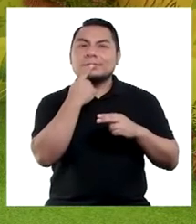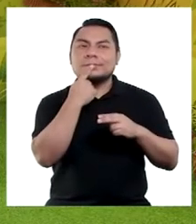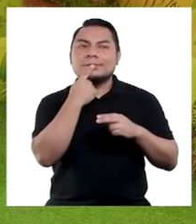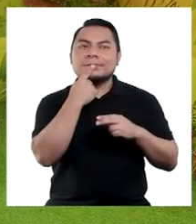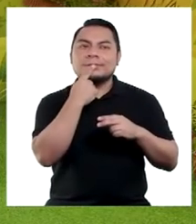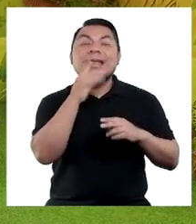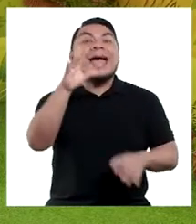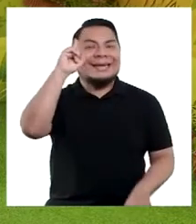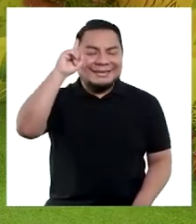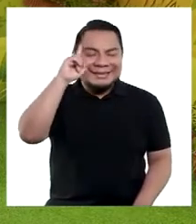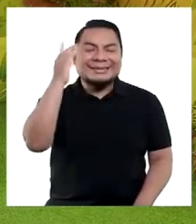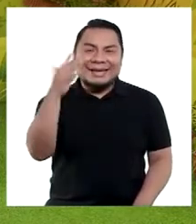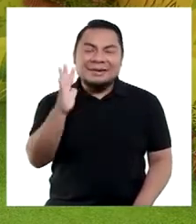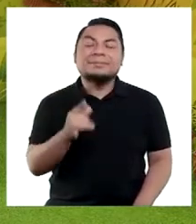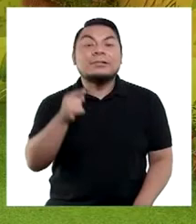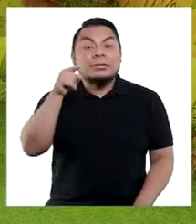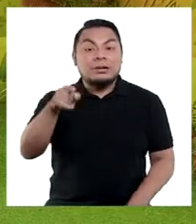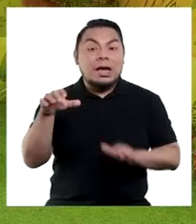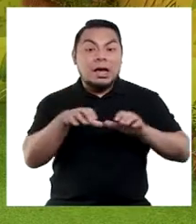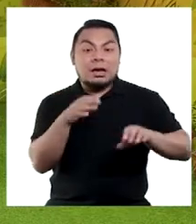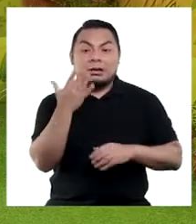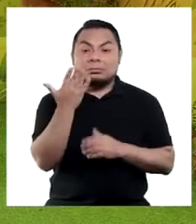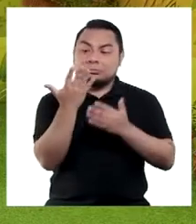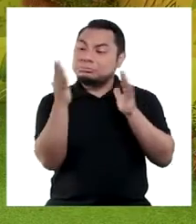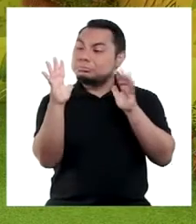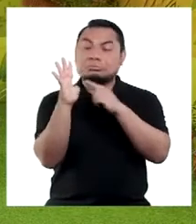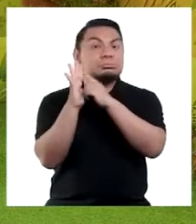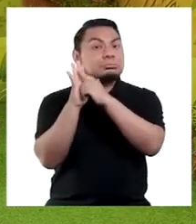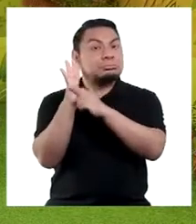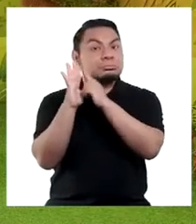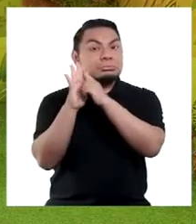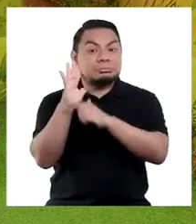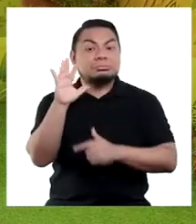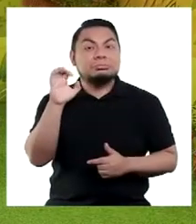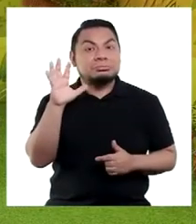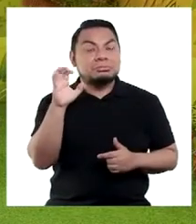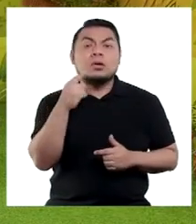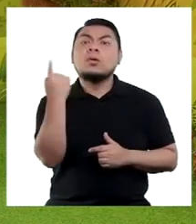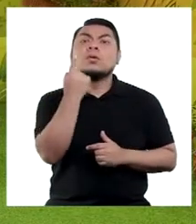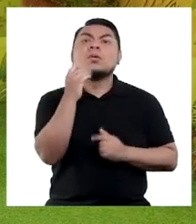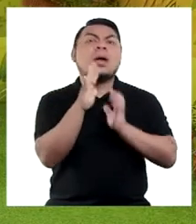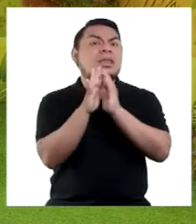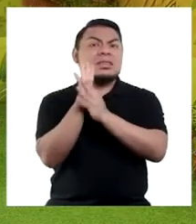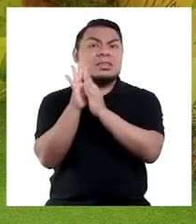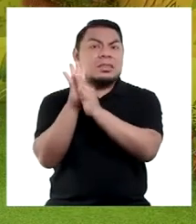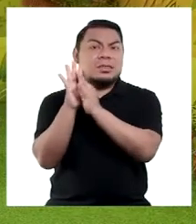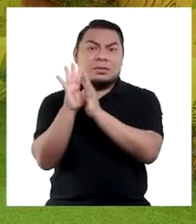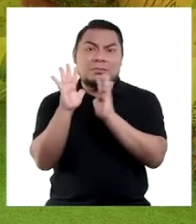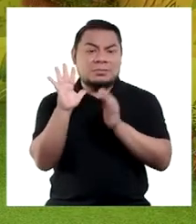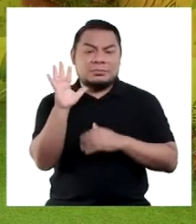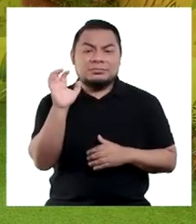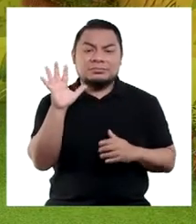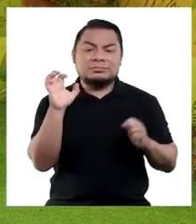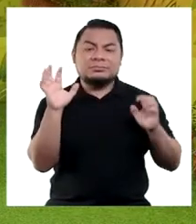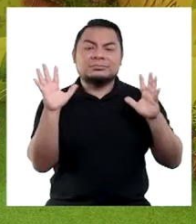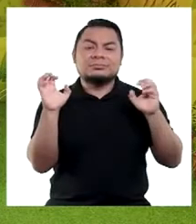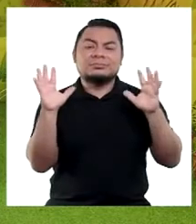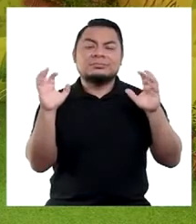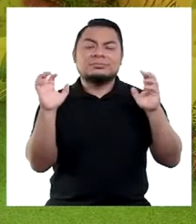y así vamos a hacerlo con los dedos si sólo los dedos ahora